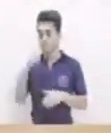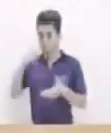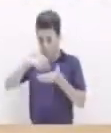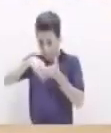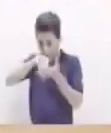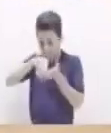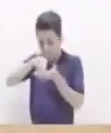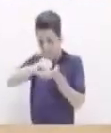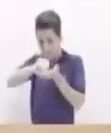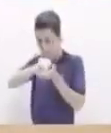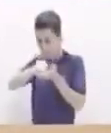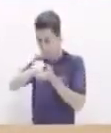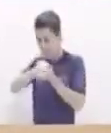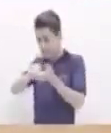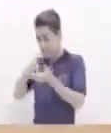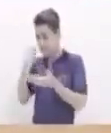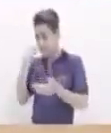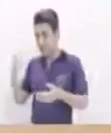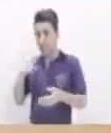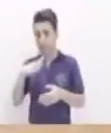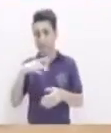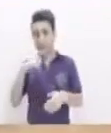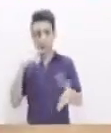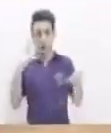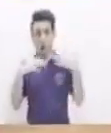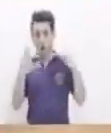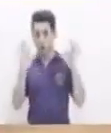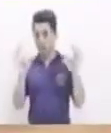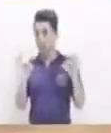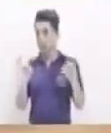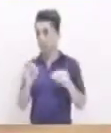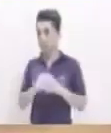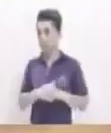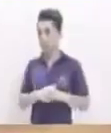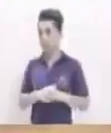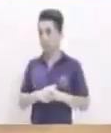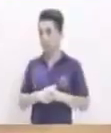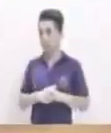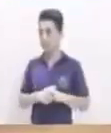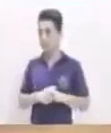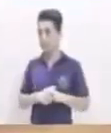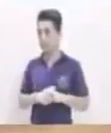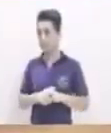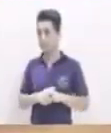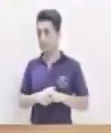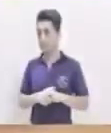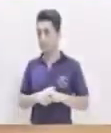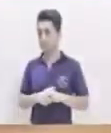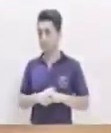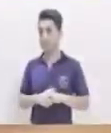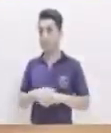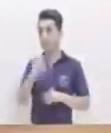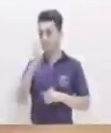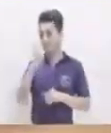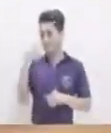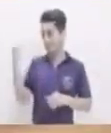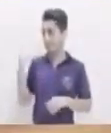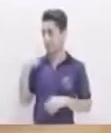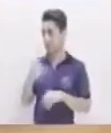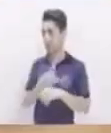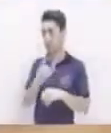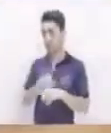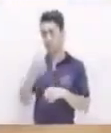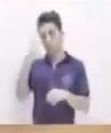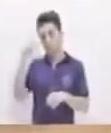Y se va diluyendo a la vez, sacando ya su esencia. Y es esa esencia la que vamos a utilizar para